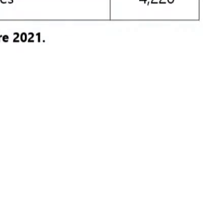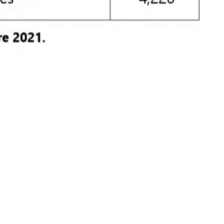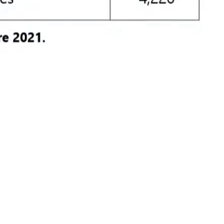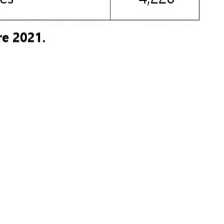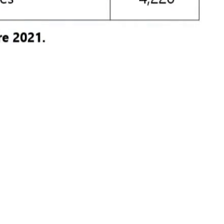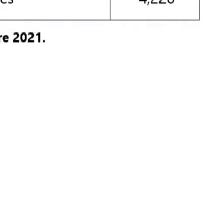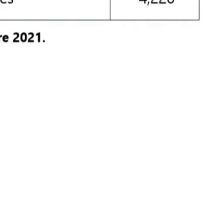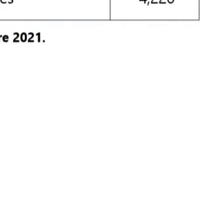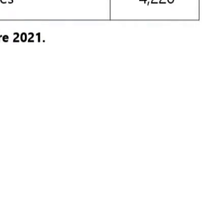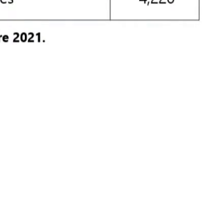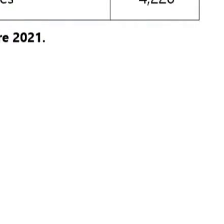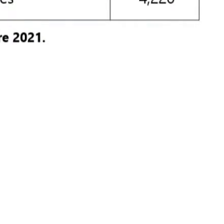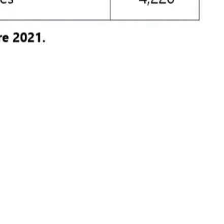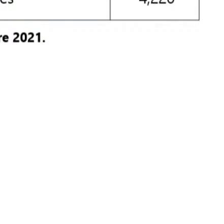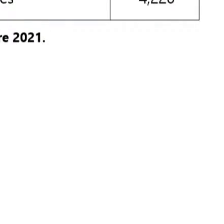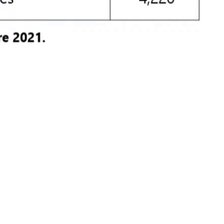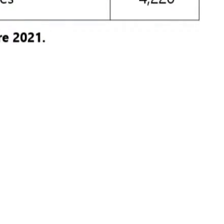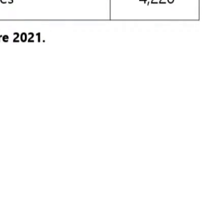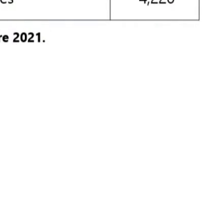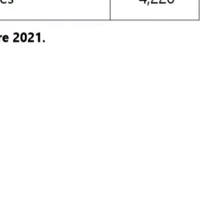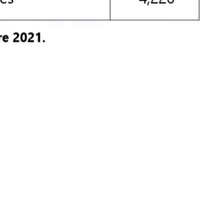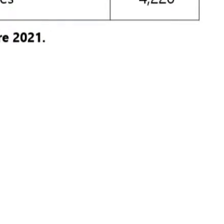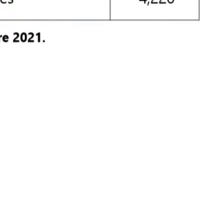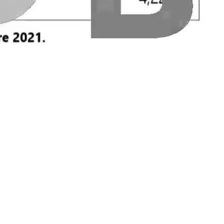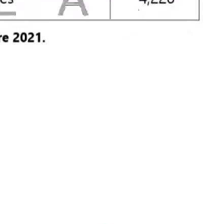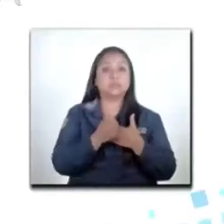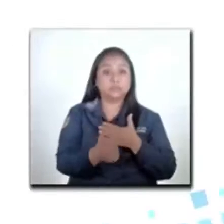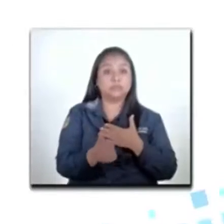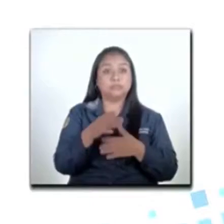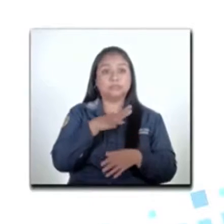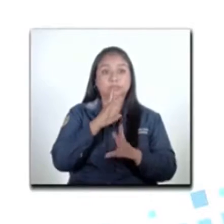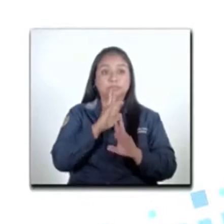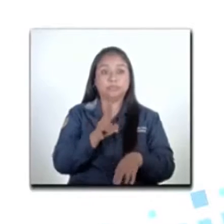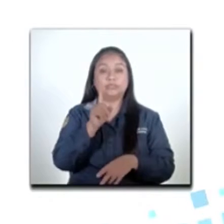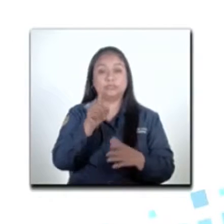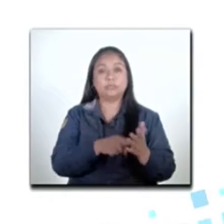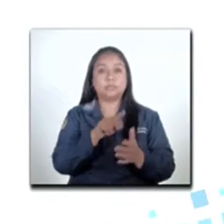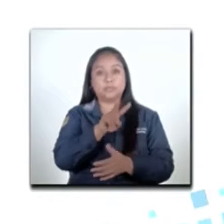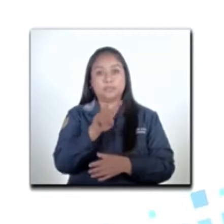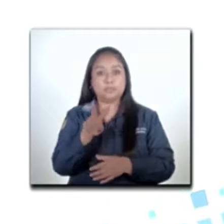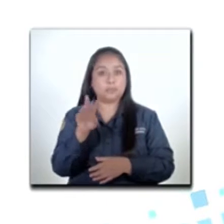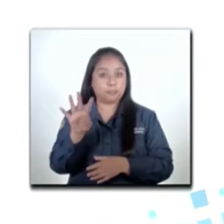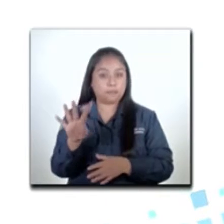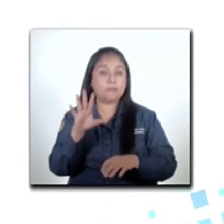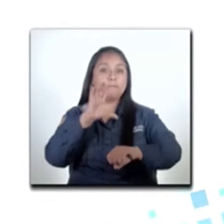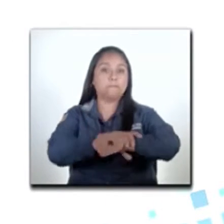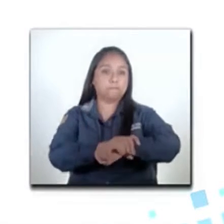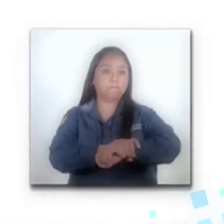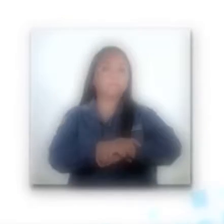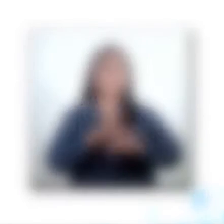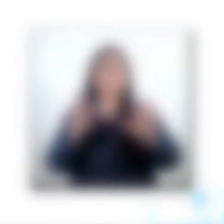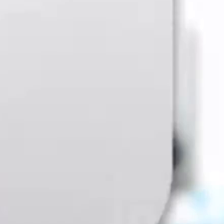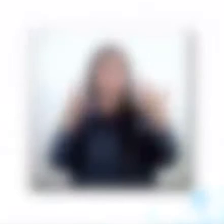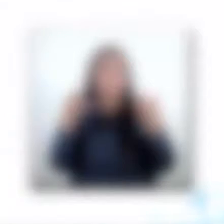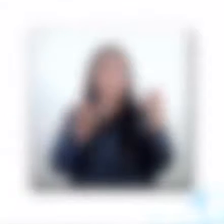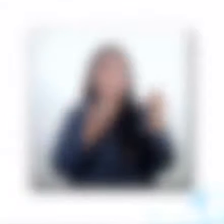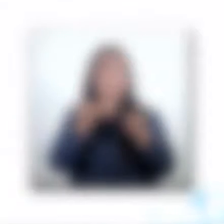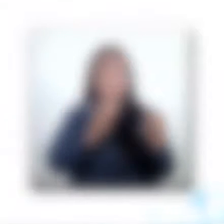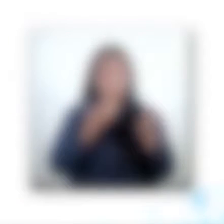4.226 operativos policiales dentro de la demarcación. Dentro de los logros y avances, tenemos como resultado más